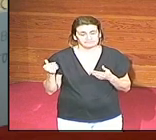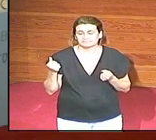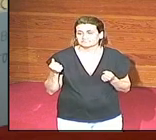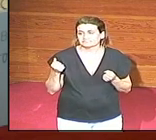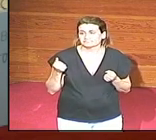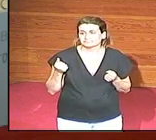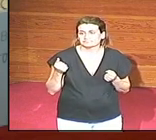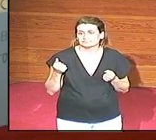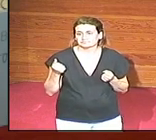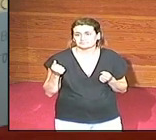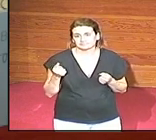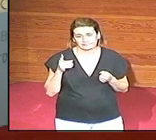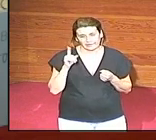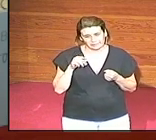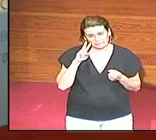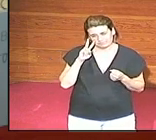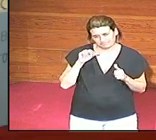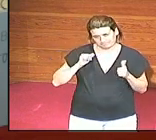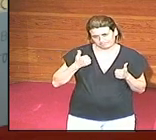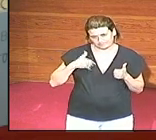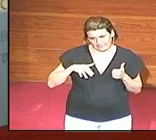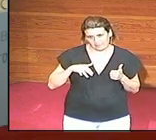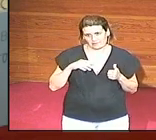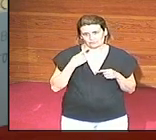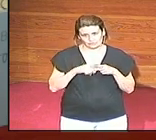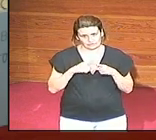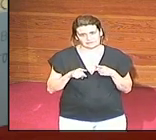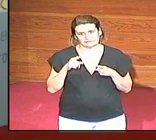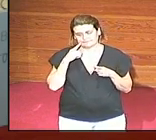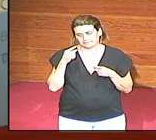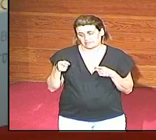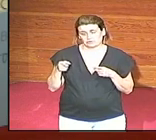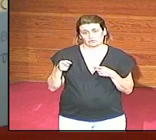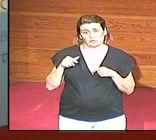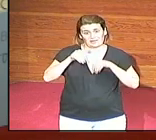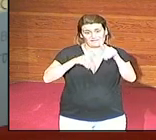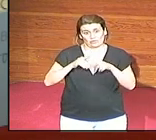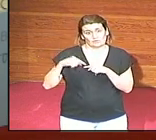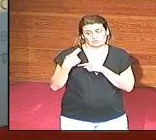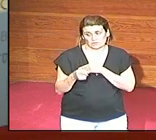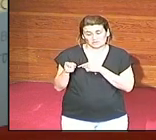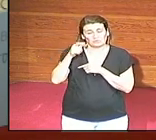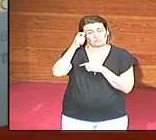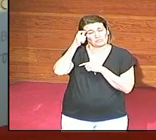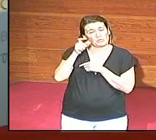Y bueno, pues también empiezas a ver cosas sucias de todos los lados. Esto es el día del referéndum en un pueblo que se